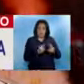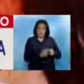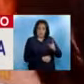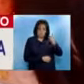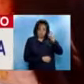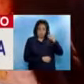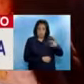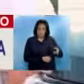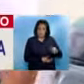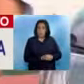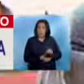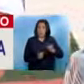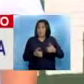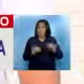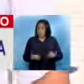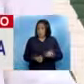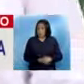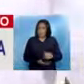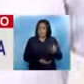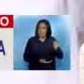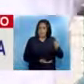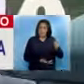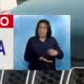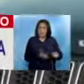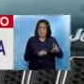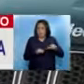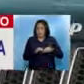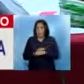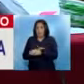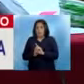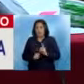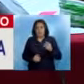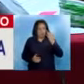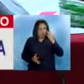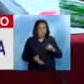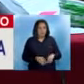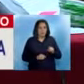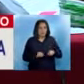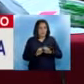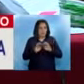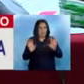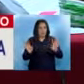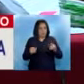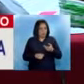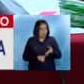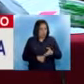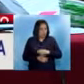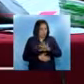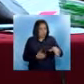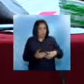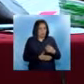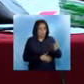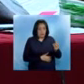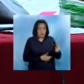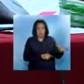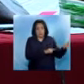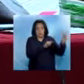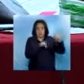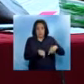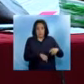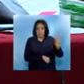hoy acusada de lavado de activos en la modalidad de conversión. Queda claro que, digamos, todo este dinero que venía de